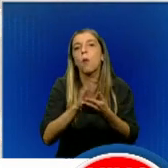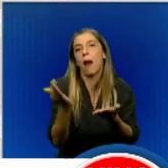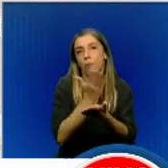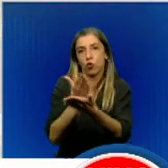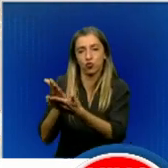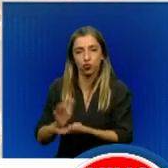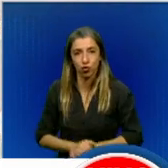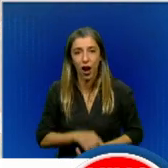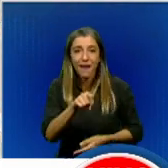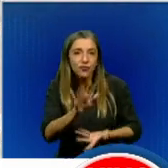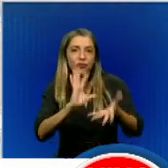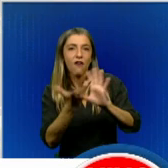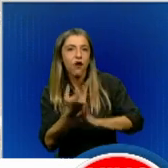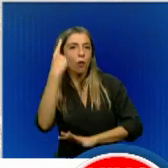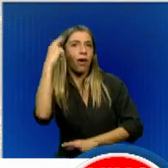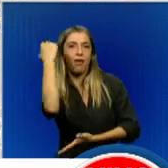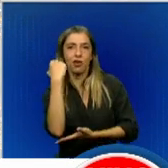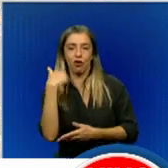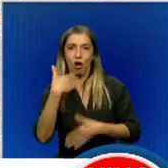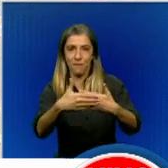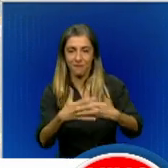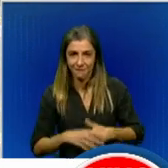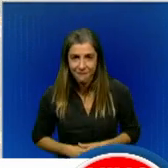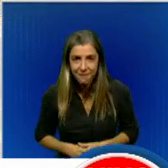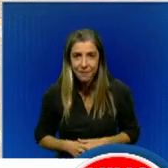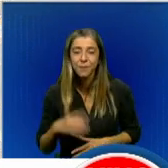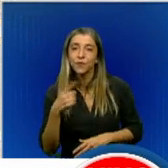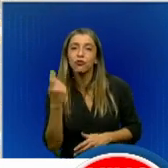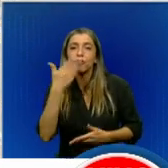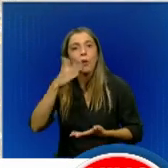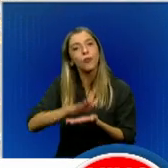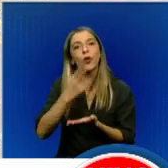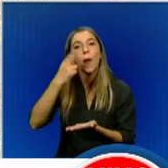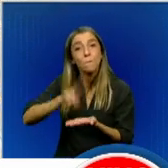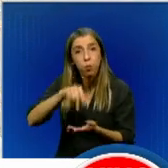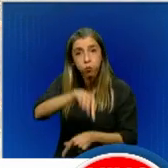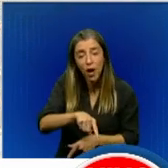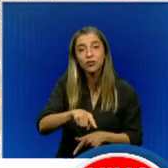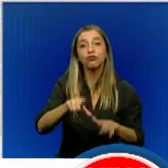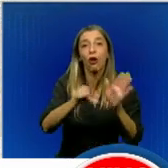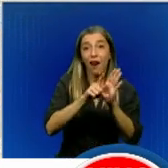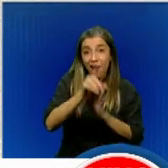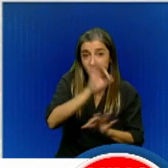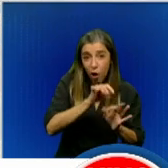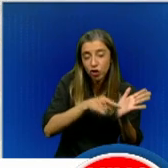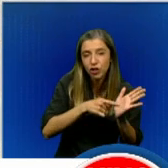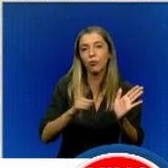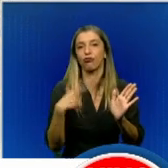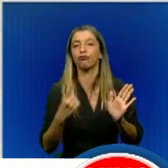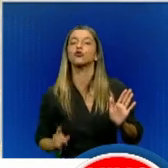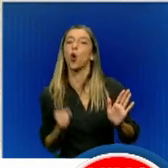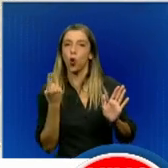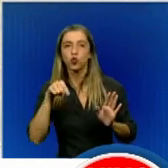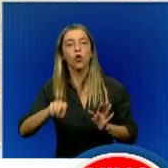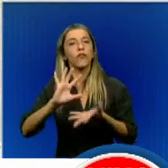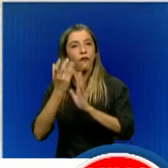modelo estamos tratando este impuesto en el marco de un modelo orgulloso de este modelo y por eso vamos